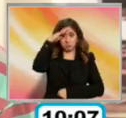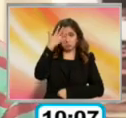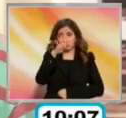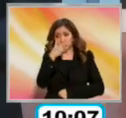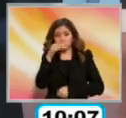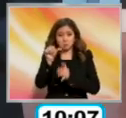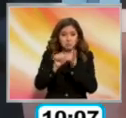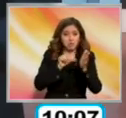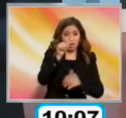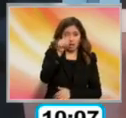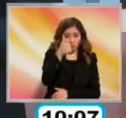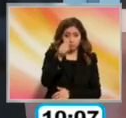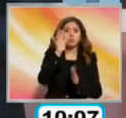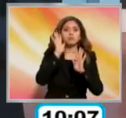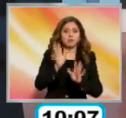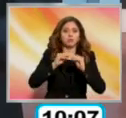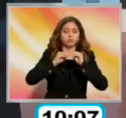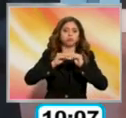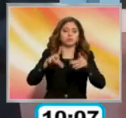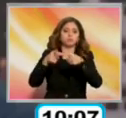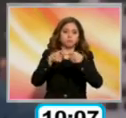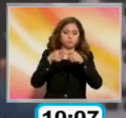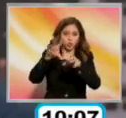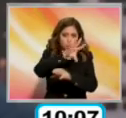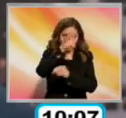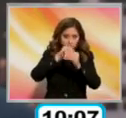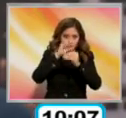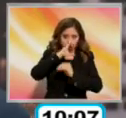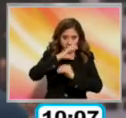completo. Que es con una cantante chilena que